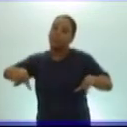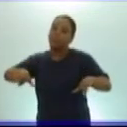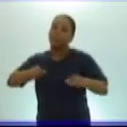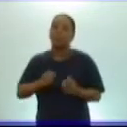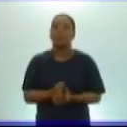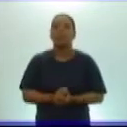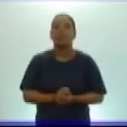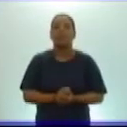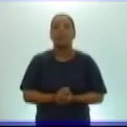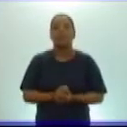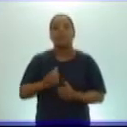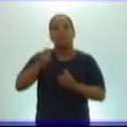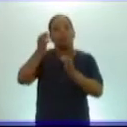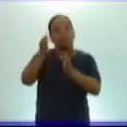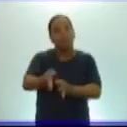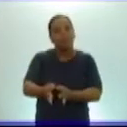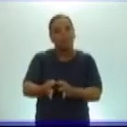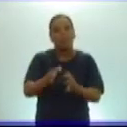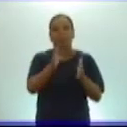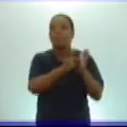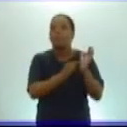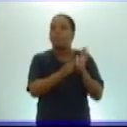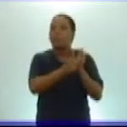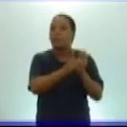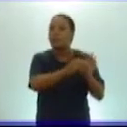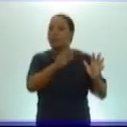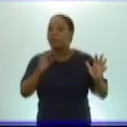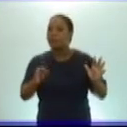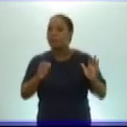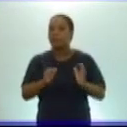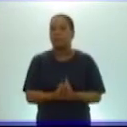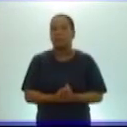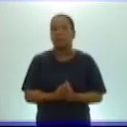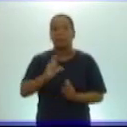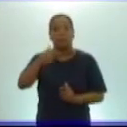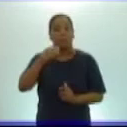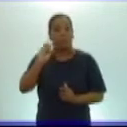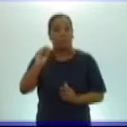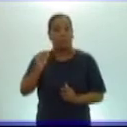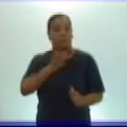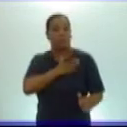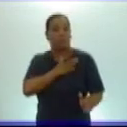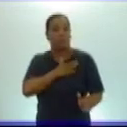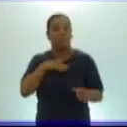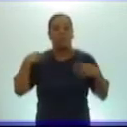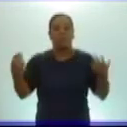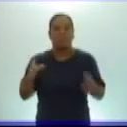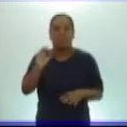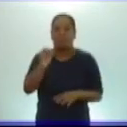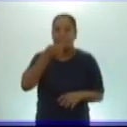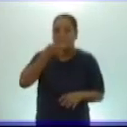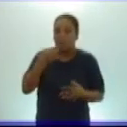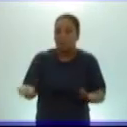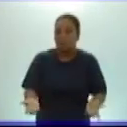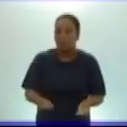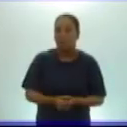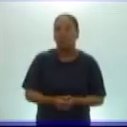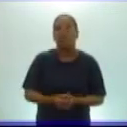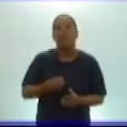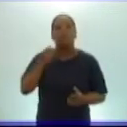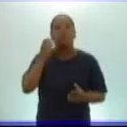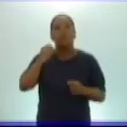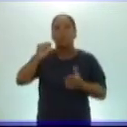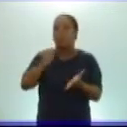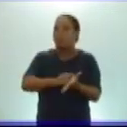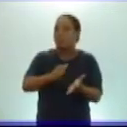más adecuada. Y cuando hablamos de las propiedades, ¿a qué me estoy refiriendo? Recuerden que nos estamos refiriendo al estado de agregación,